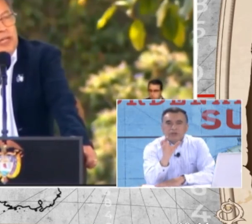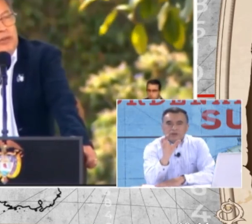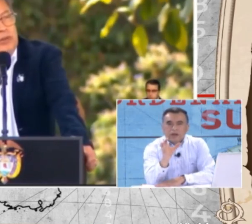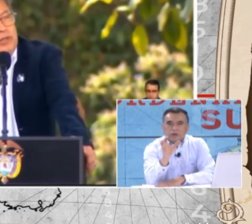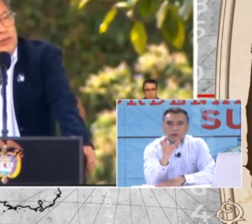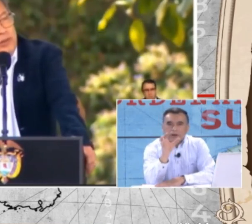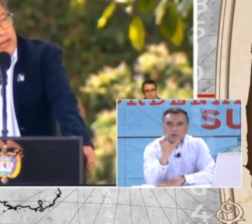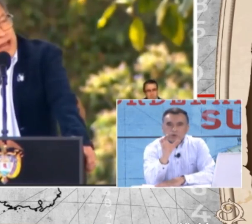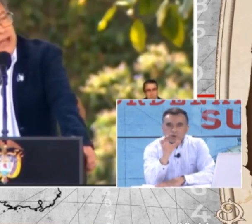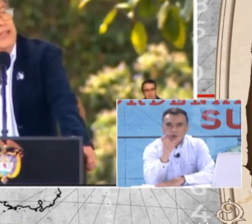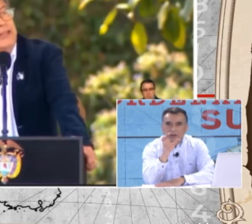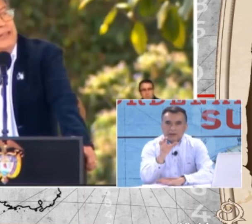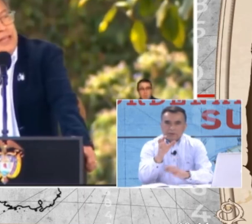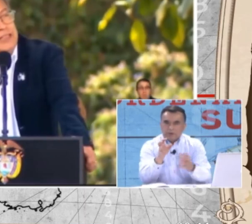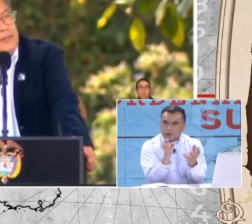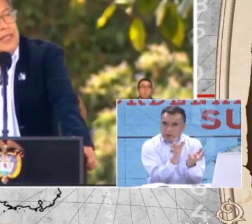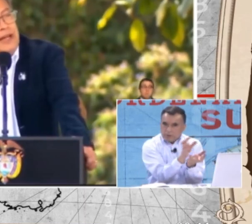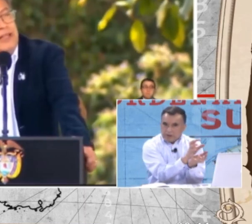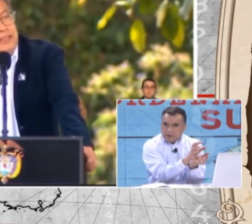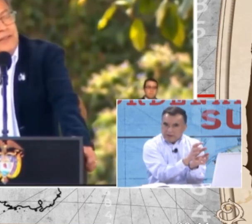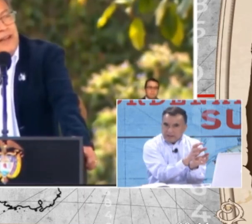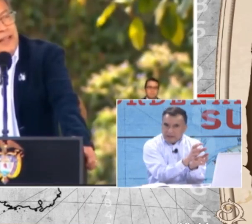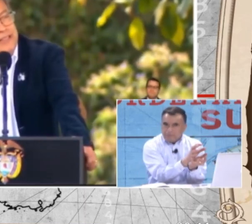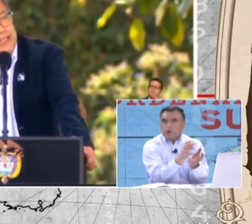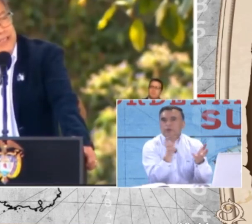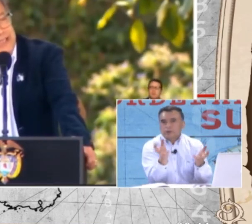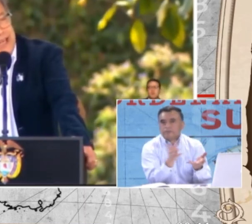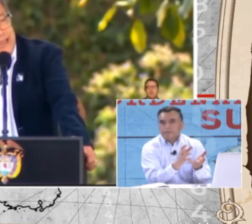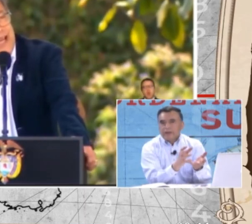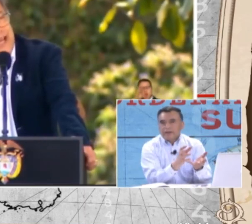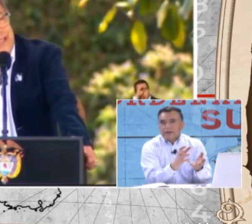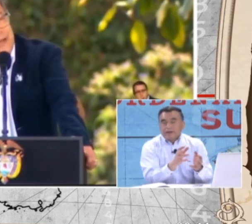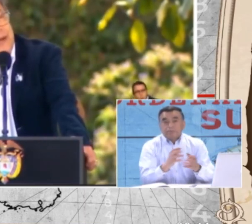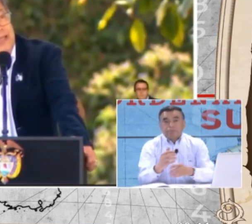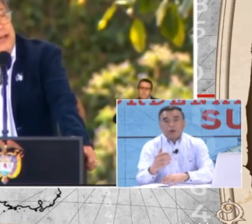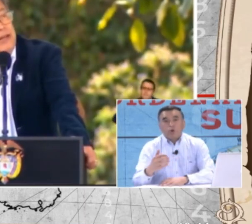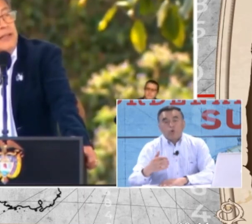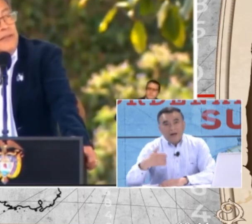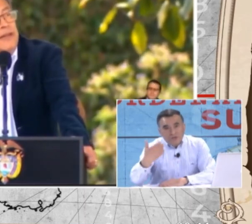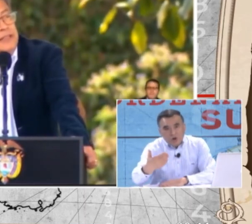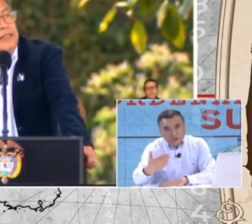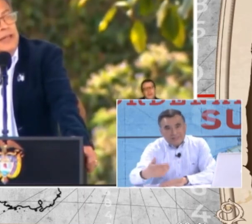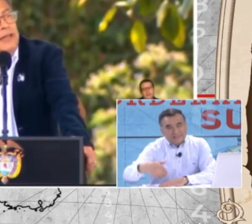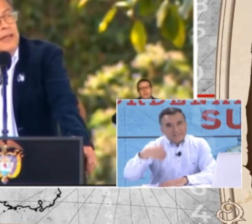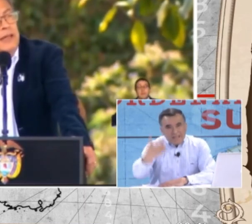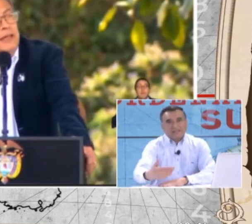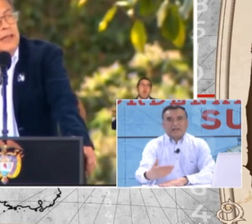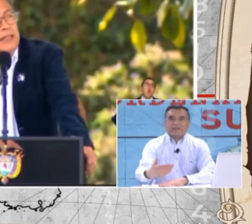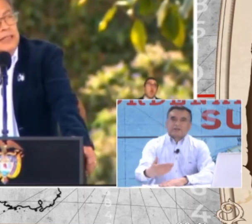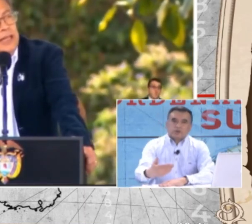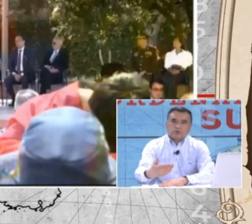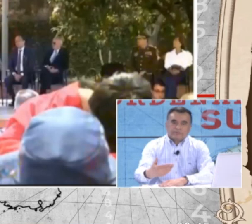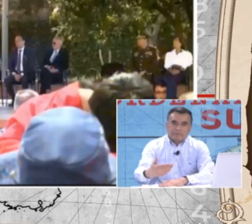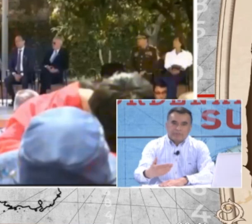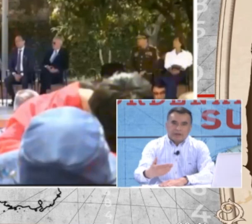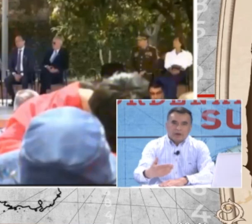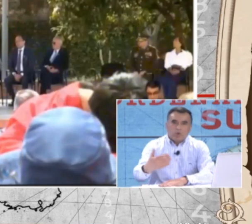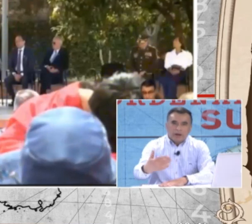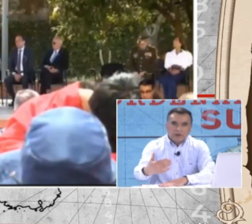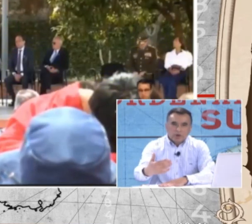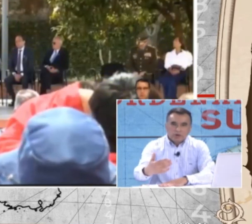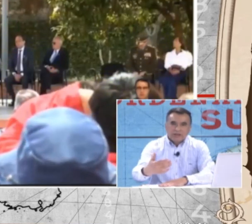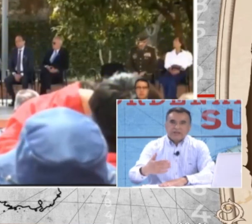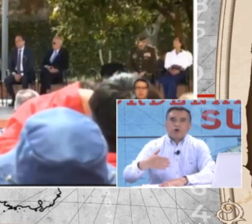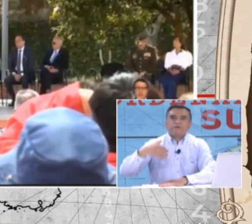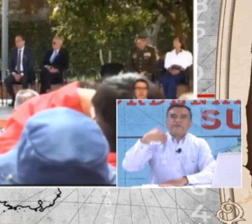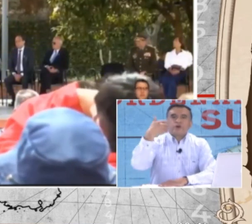enemigo interno, de la construcción del enemigo interno, viene desde ahí, pero bueno. Pero ¿cuándo se exalta esto?